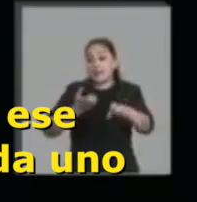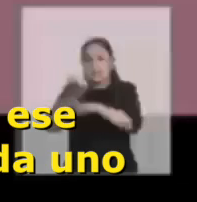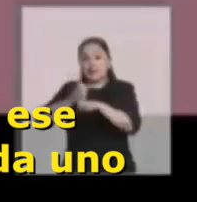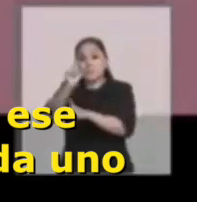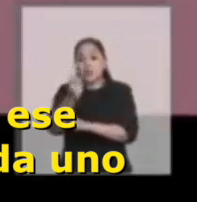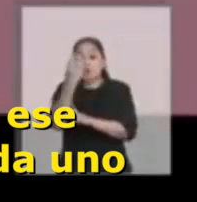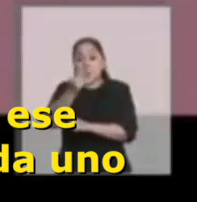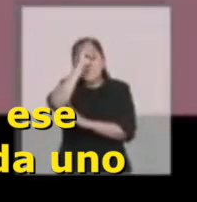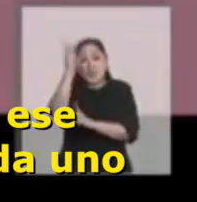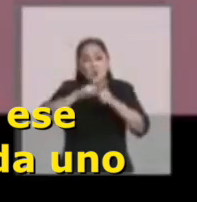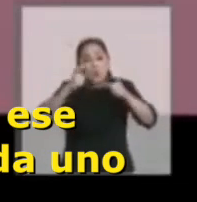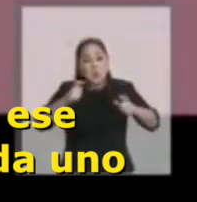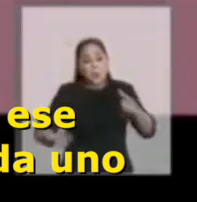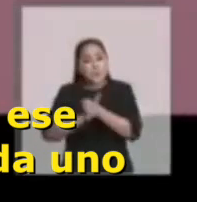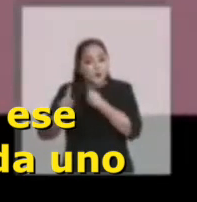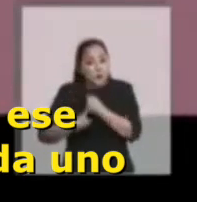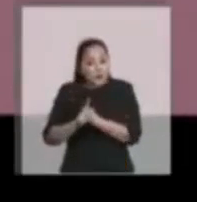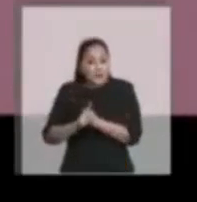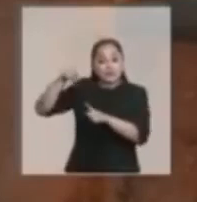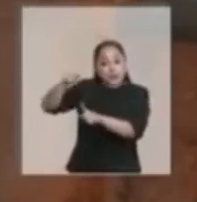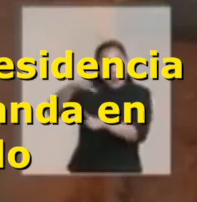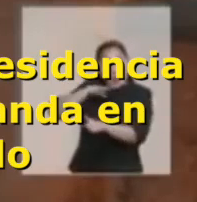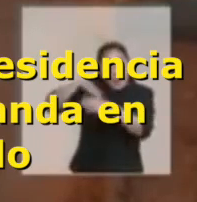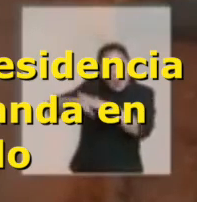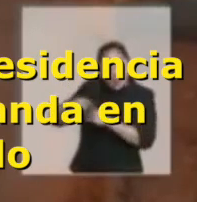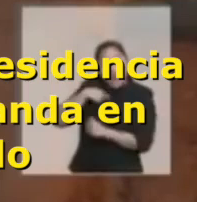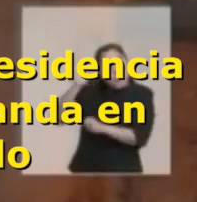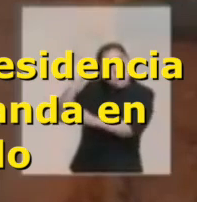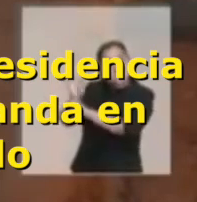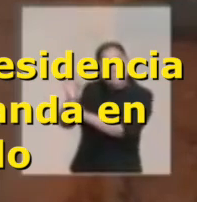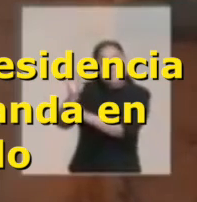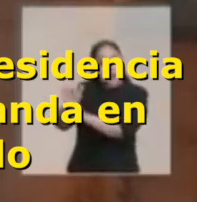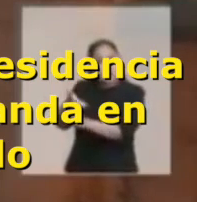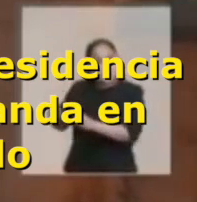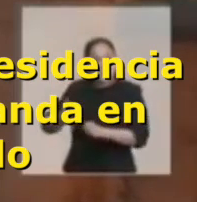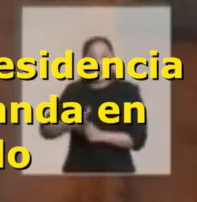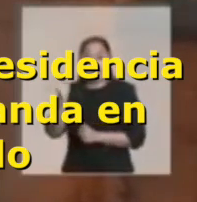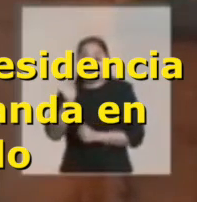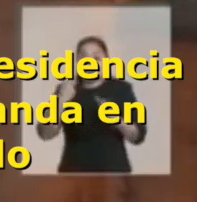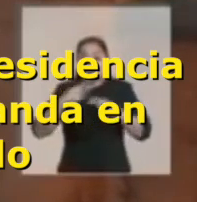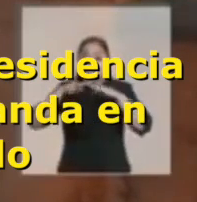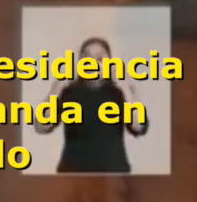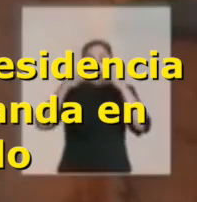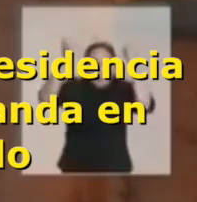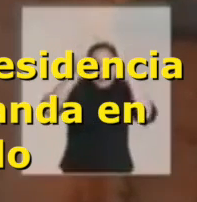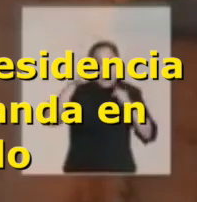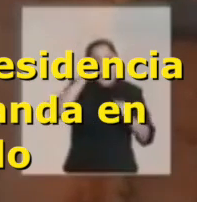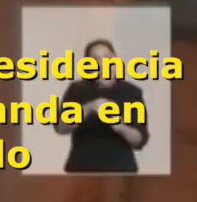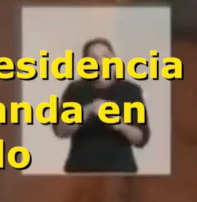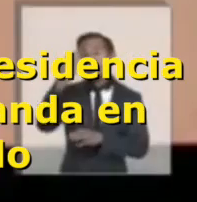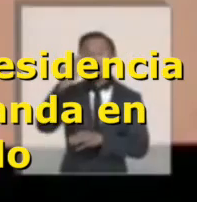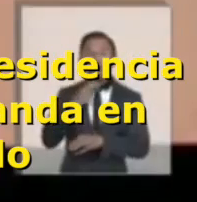22 mil novecientos cincuenta pesos por cada uno finalmente los candidatos independientes a la presidencia de la